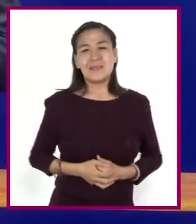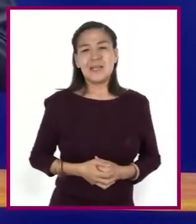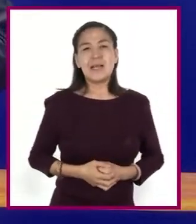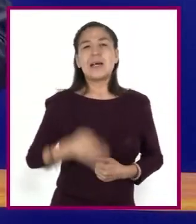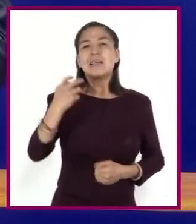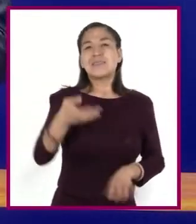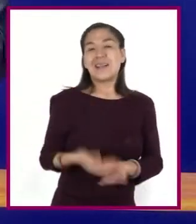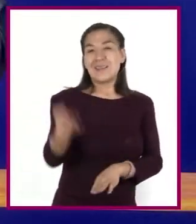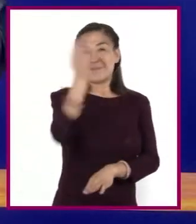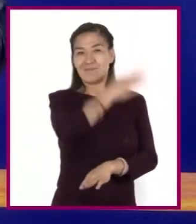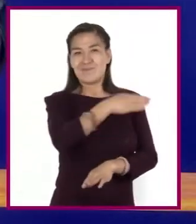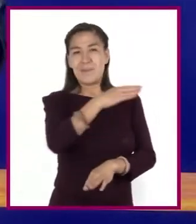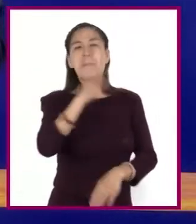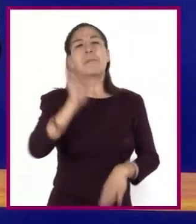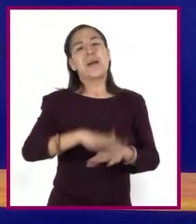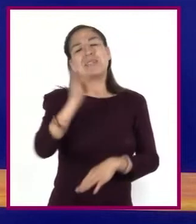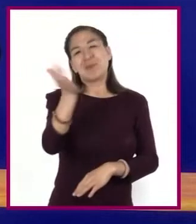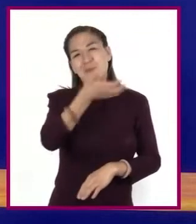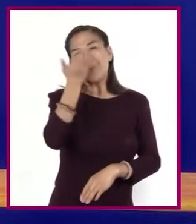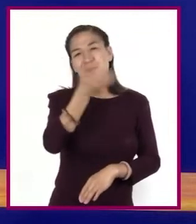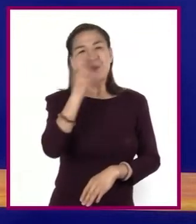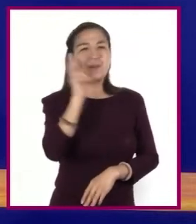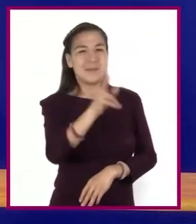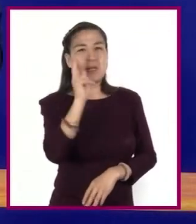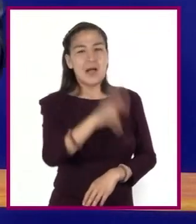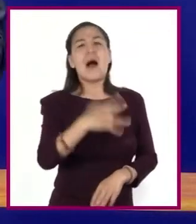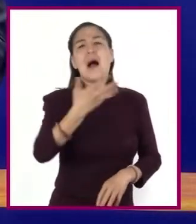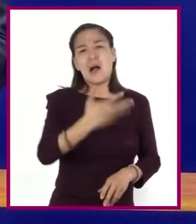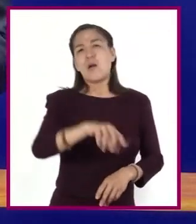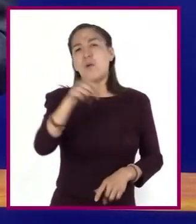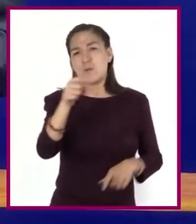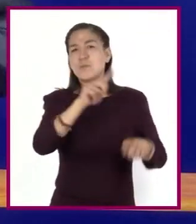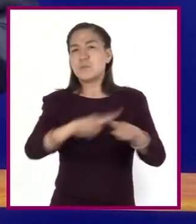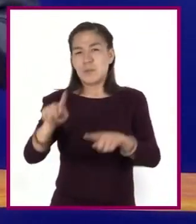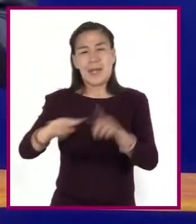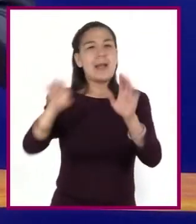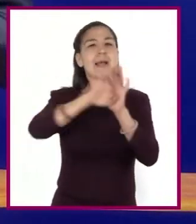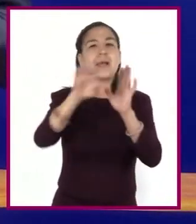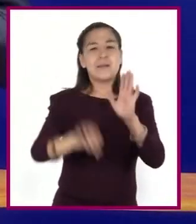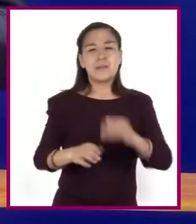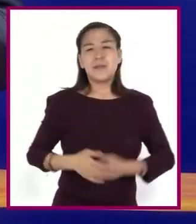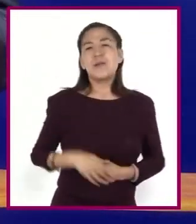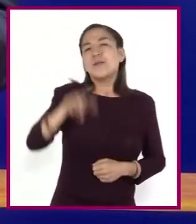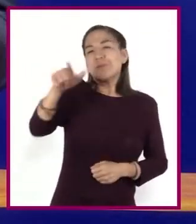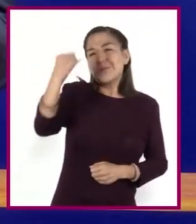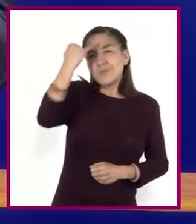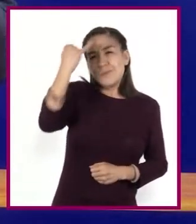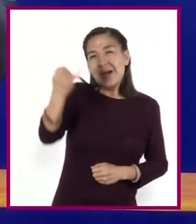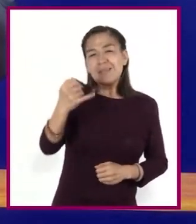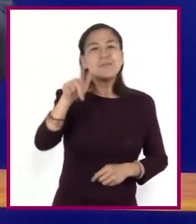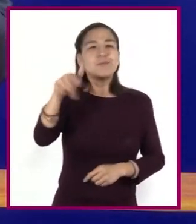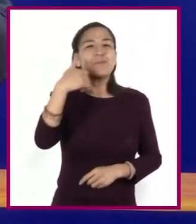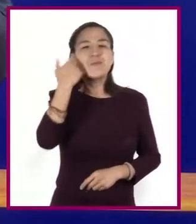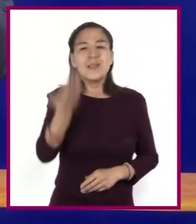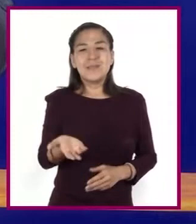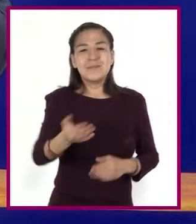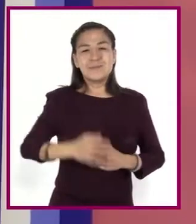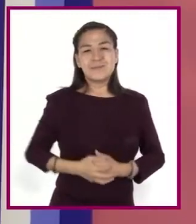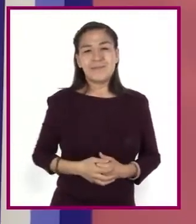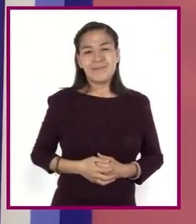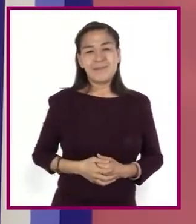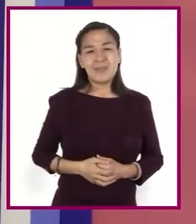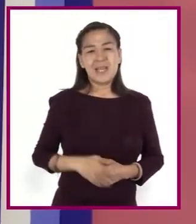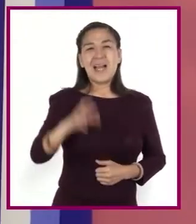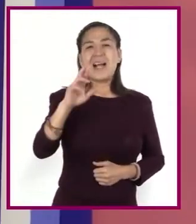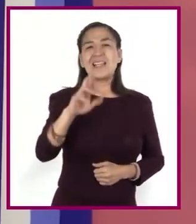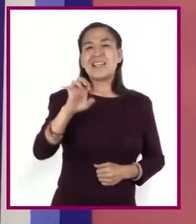los anteriores son los más comunes, hay otras variantes. Por ejemplo, imagina que quieres hacer el resumen de